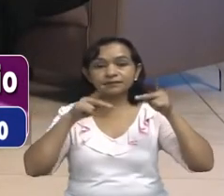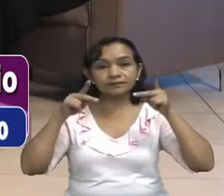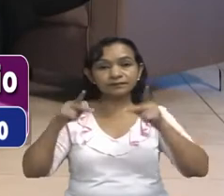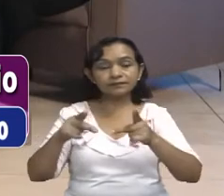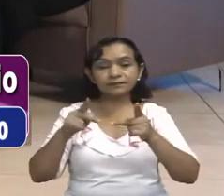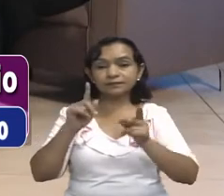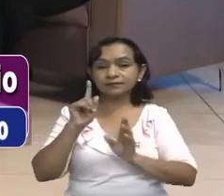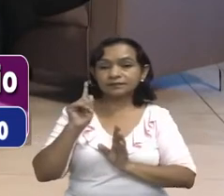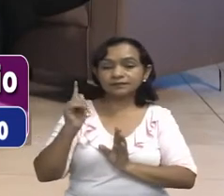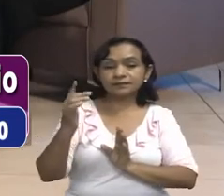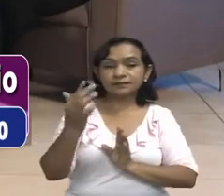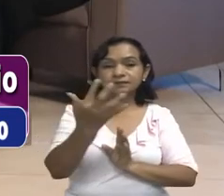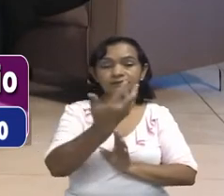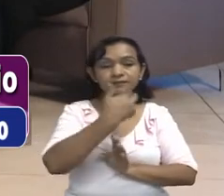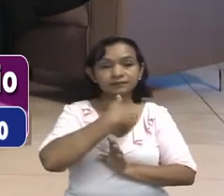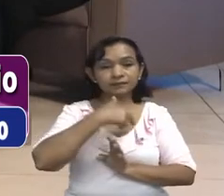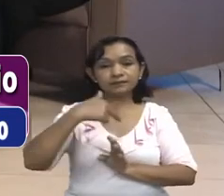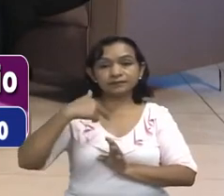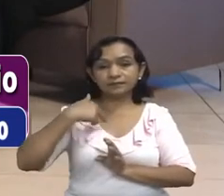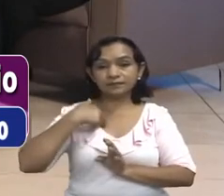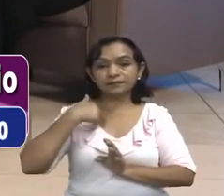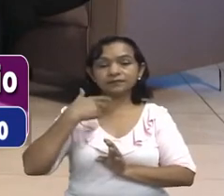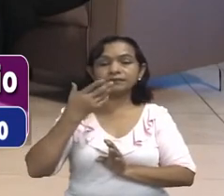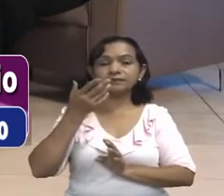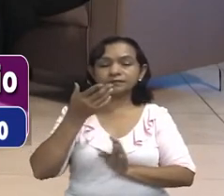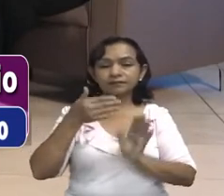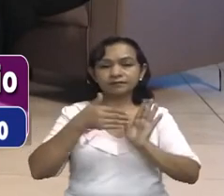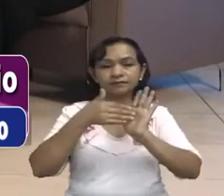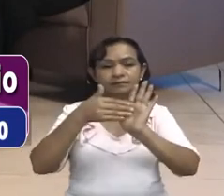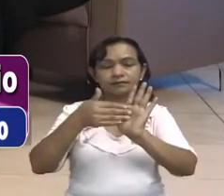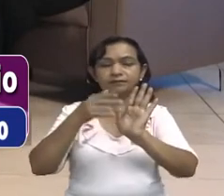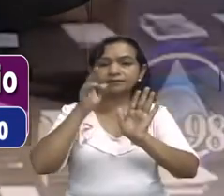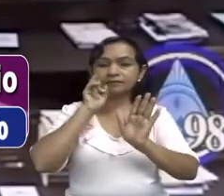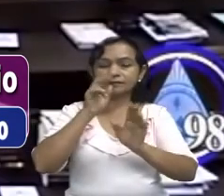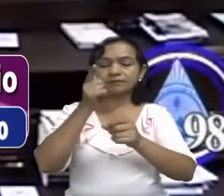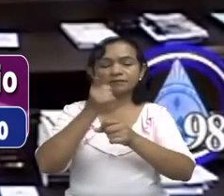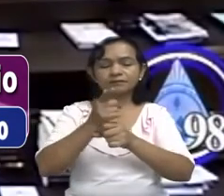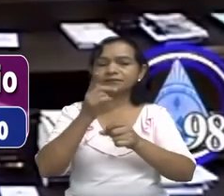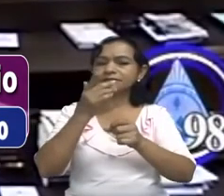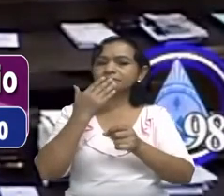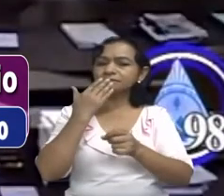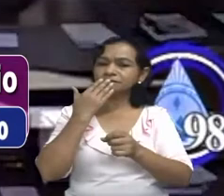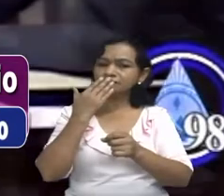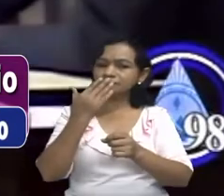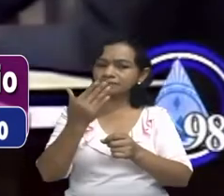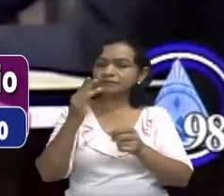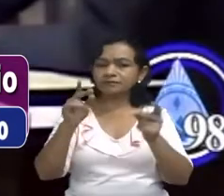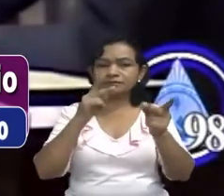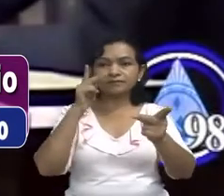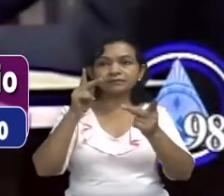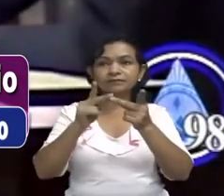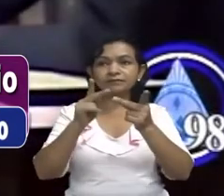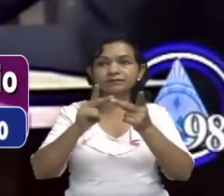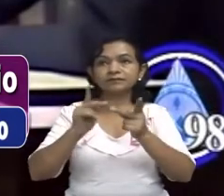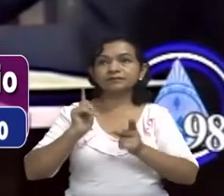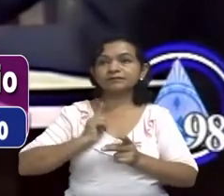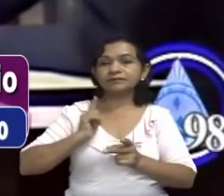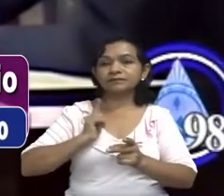Y todo lo que se hace aquí, ustedes lo están mostrando y me parece excelente. Y yo creo que ya tienen